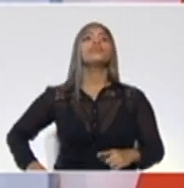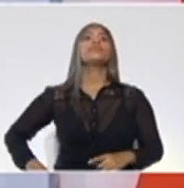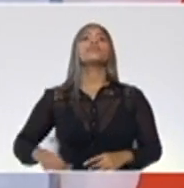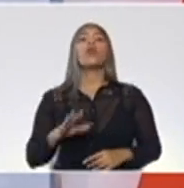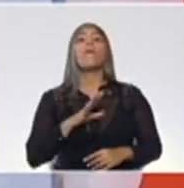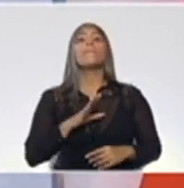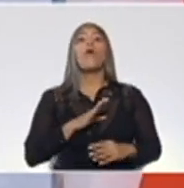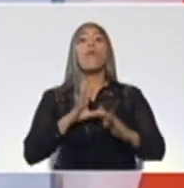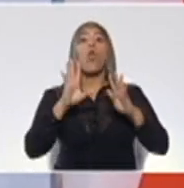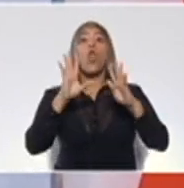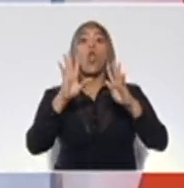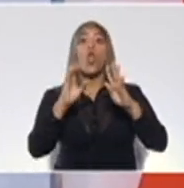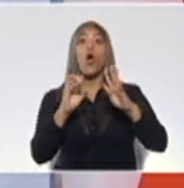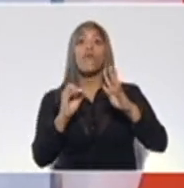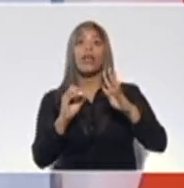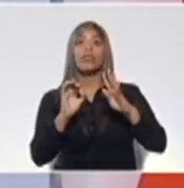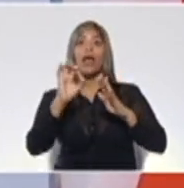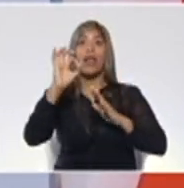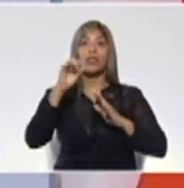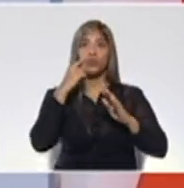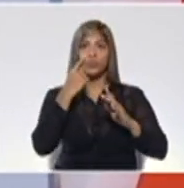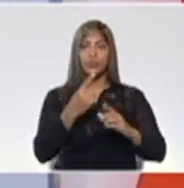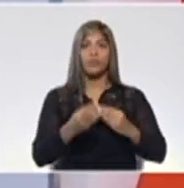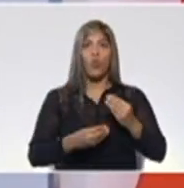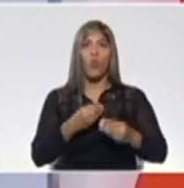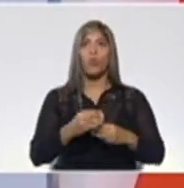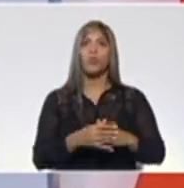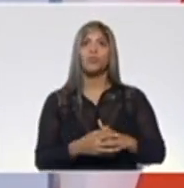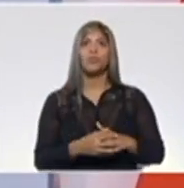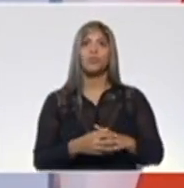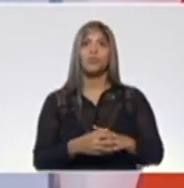90 grados, de esta forma.